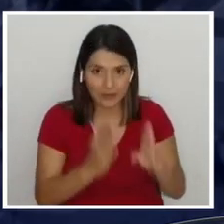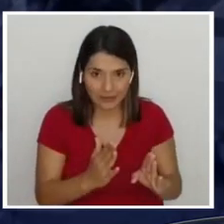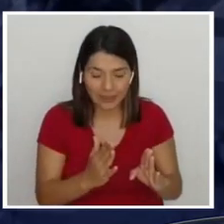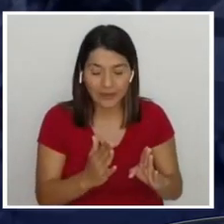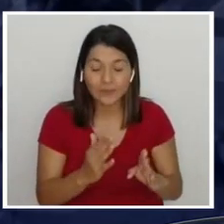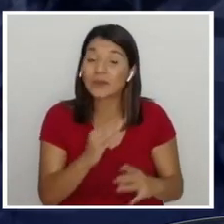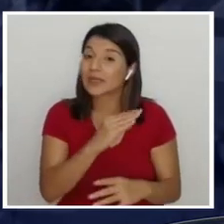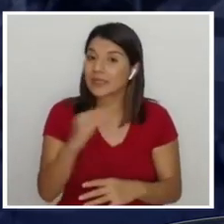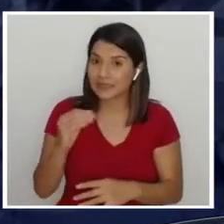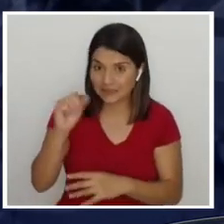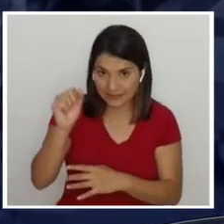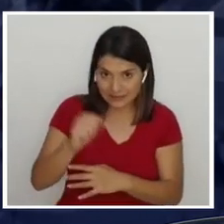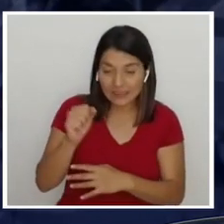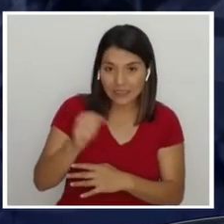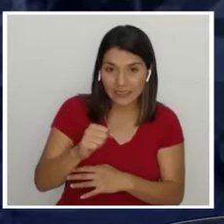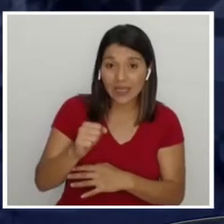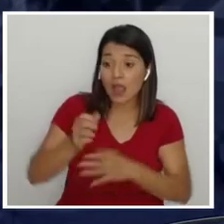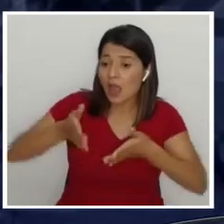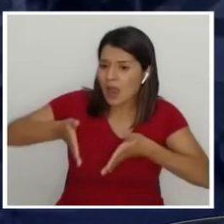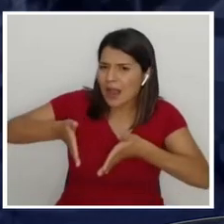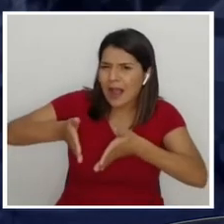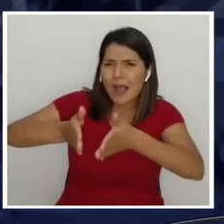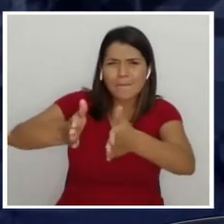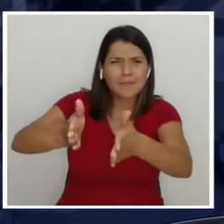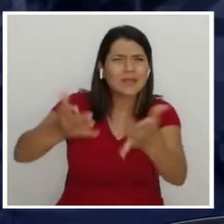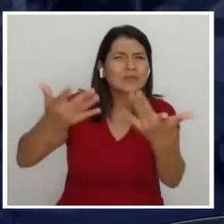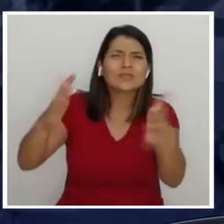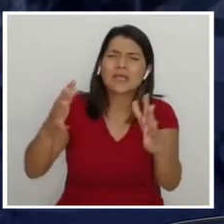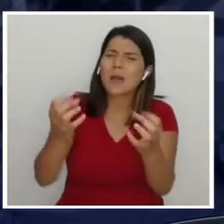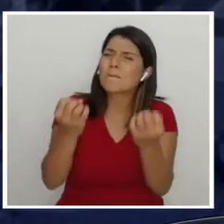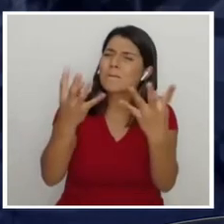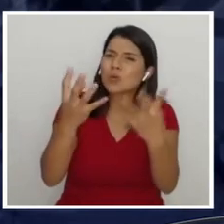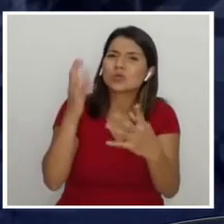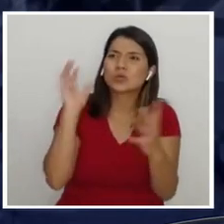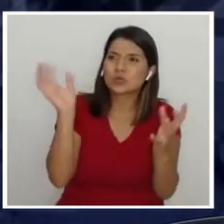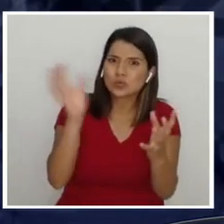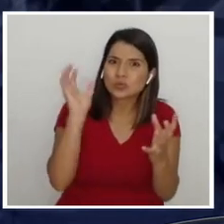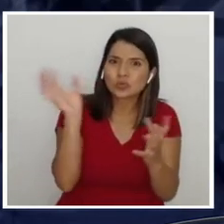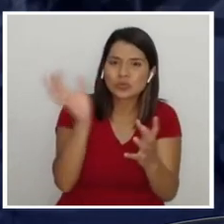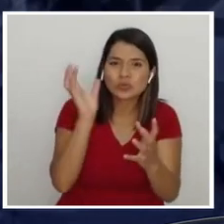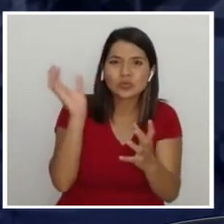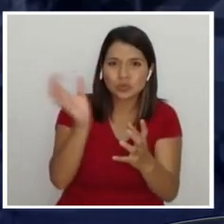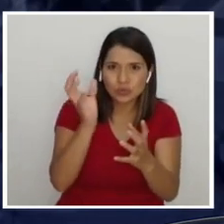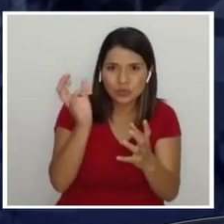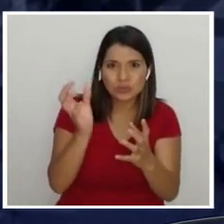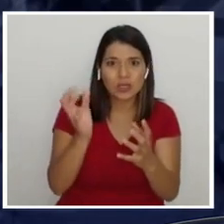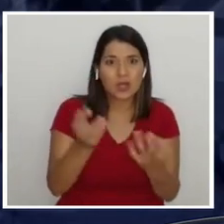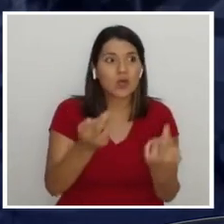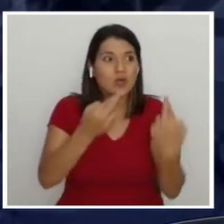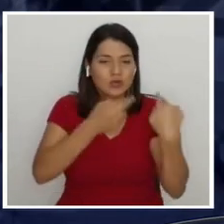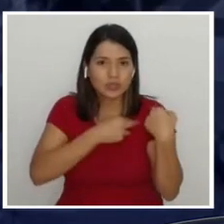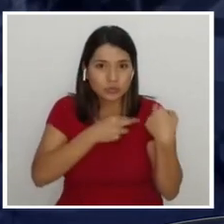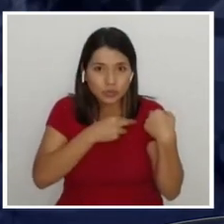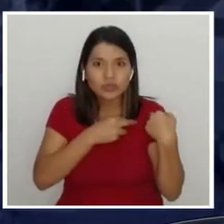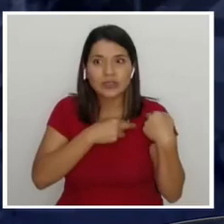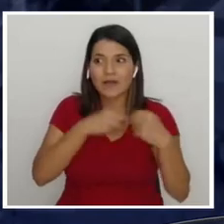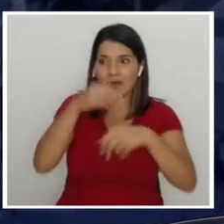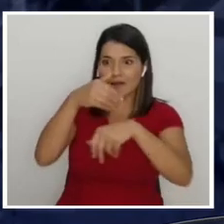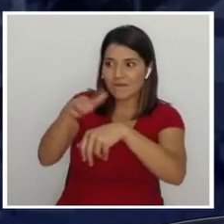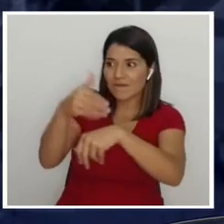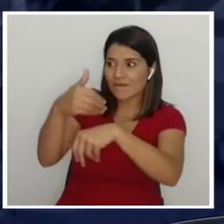Efectivamente, de camino encontramos ya muchas ambulancias que están distribuyendo los pacientes a diferentes centros hospitalarios.